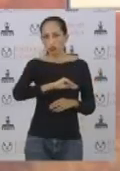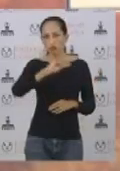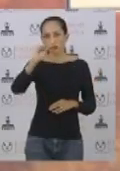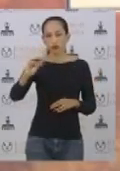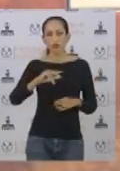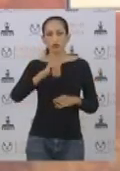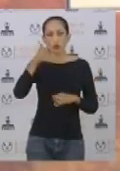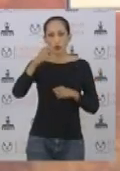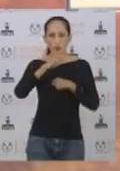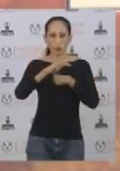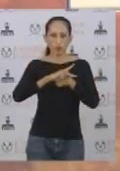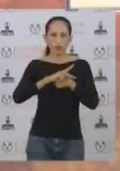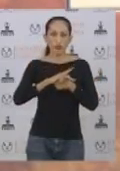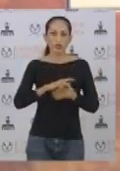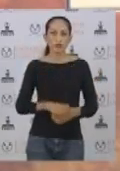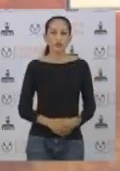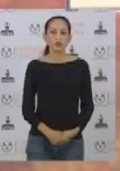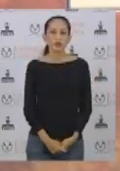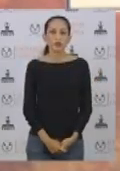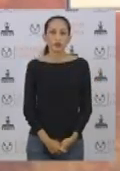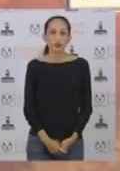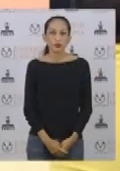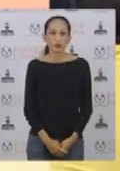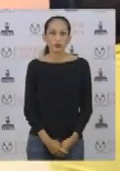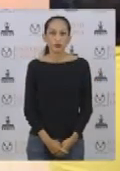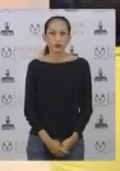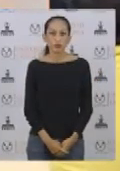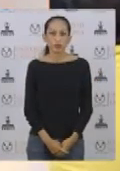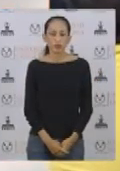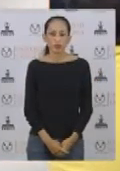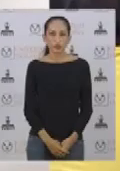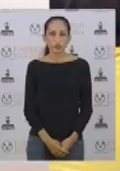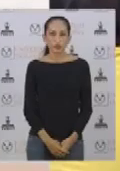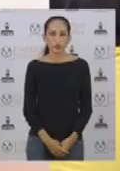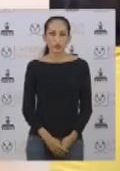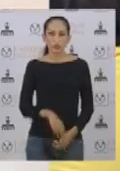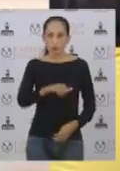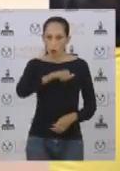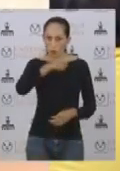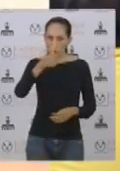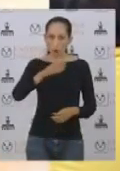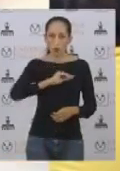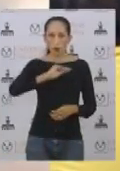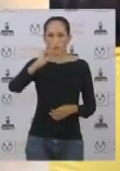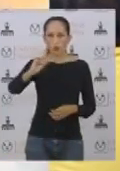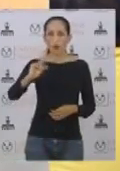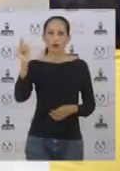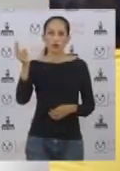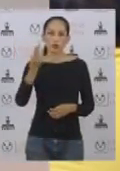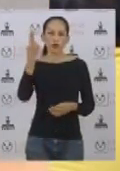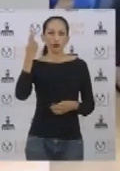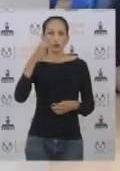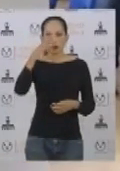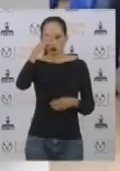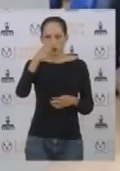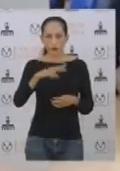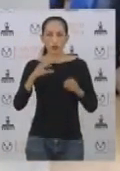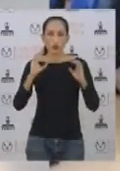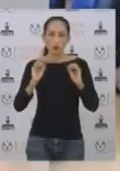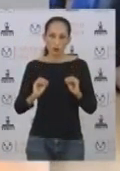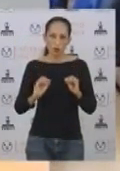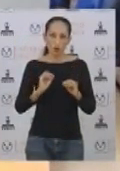en el extranjero. Aquí les mostramos algunas. Veamos. Poder hacer una estancia académica en alguna universidad mexicana o en